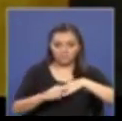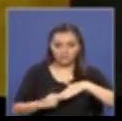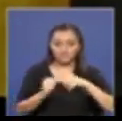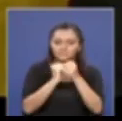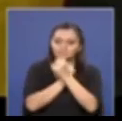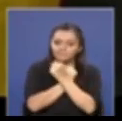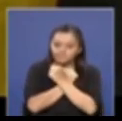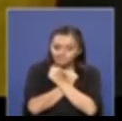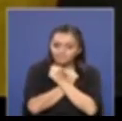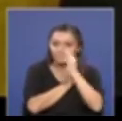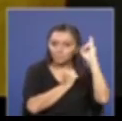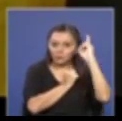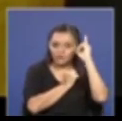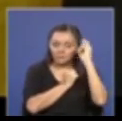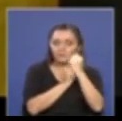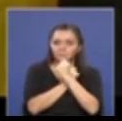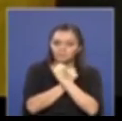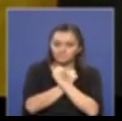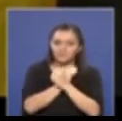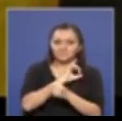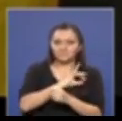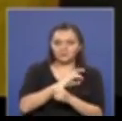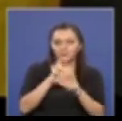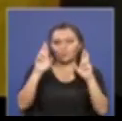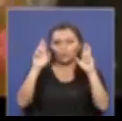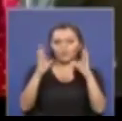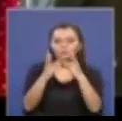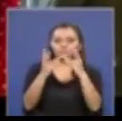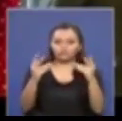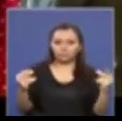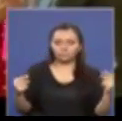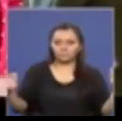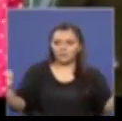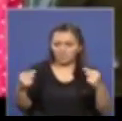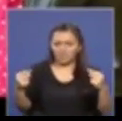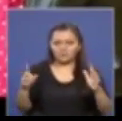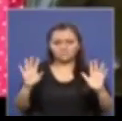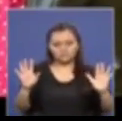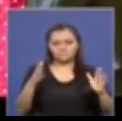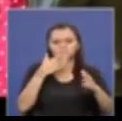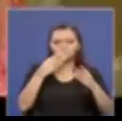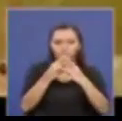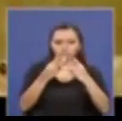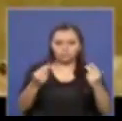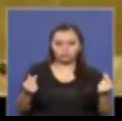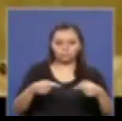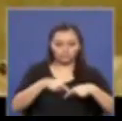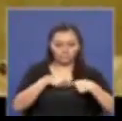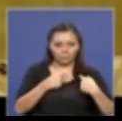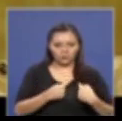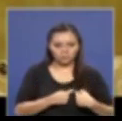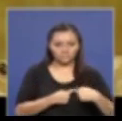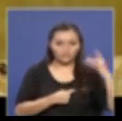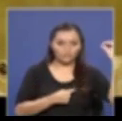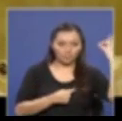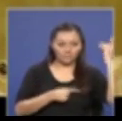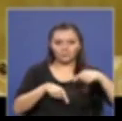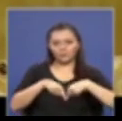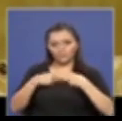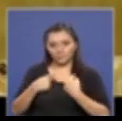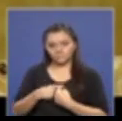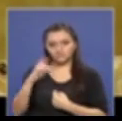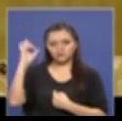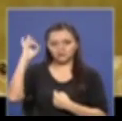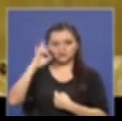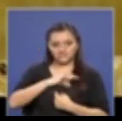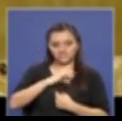a Bolivia y Chile, y para que se resuelvan esas controversias de forma pacífica, nuestro corazón con Bolivia y Chile, y nuestros